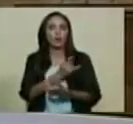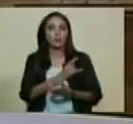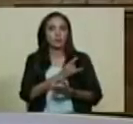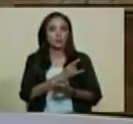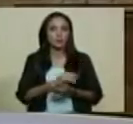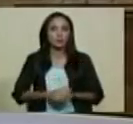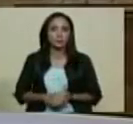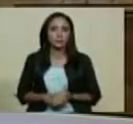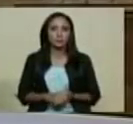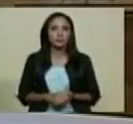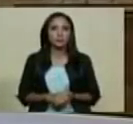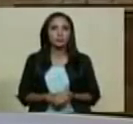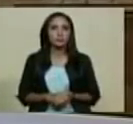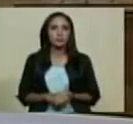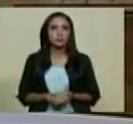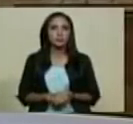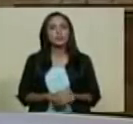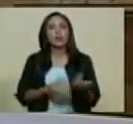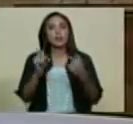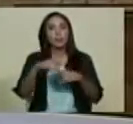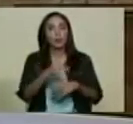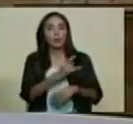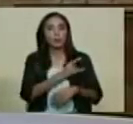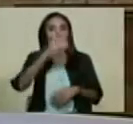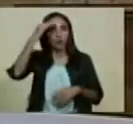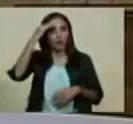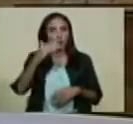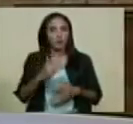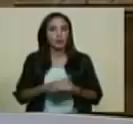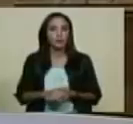Universidad Nacional de la Fuerza Armada, la UNEFA,